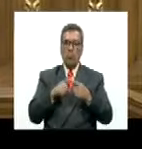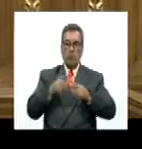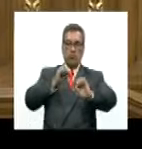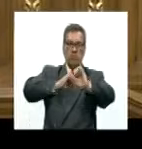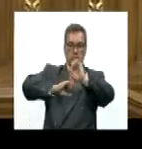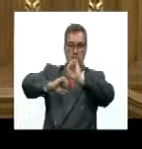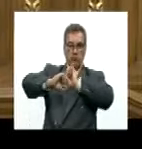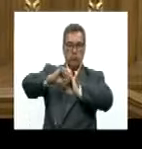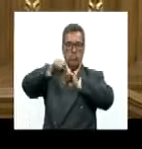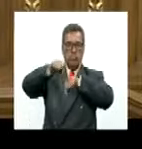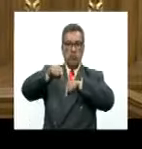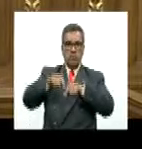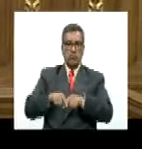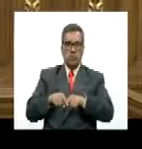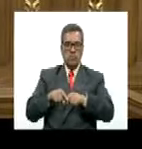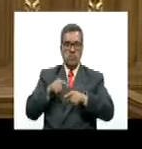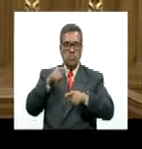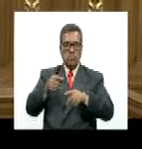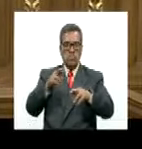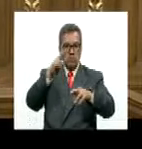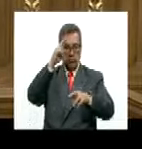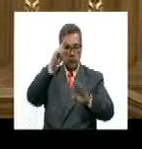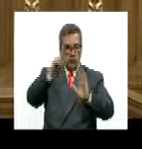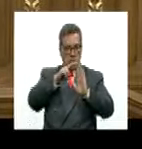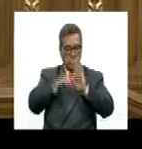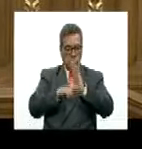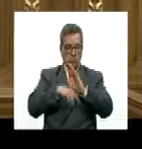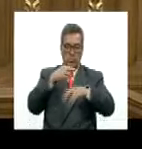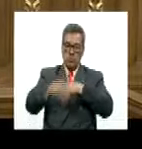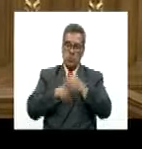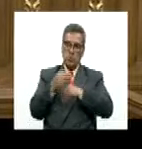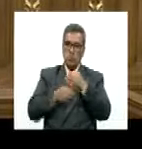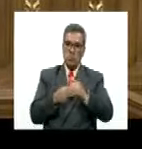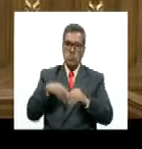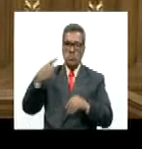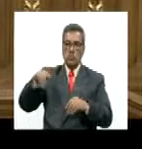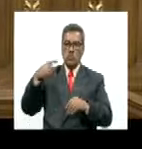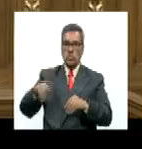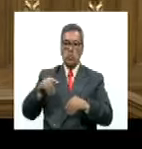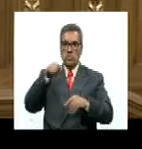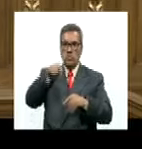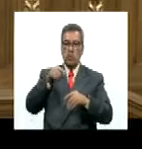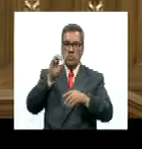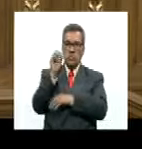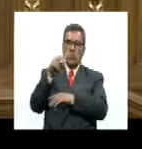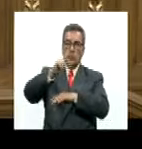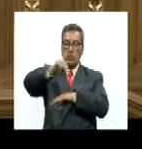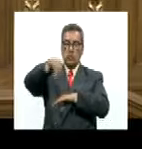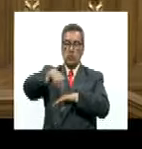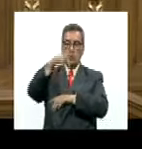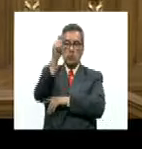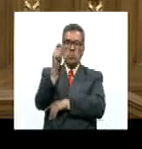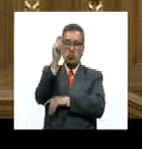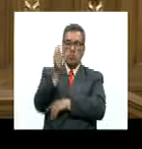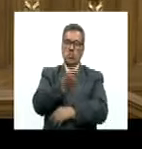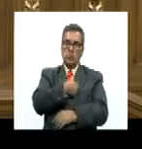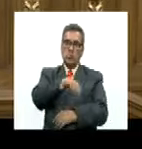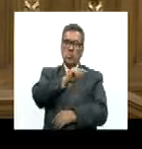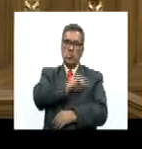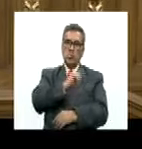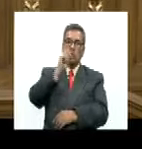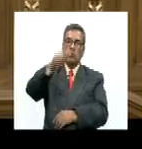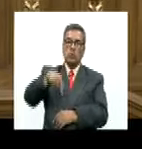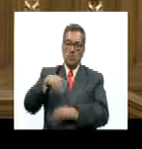rechazar categóricamente la nefasta resolución promovida por la derecha fascista del Congreso de los Diputados de España, así